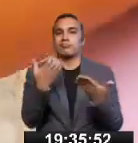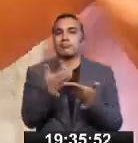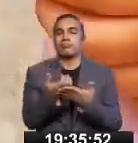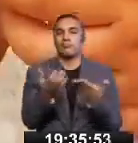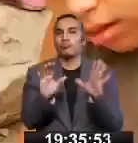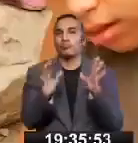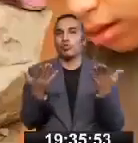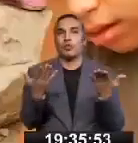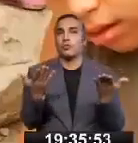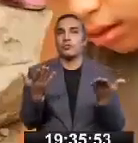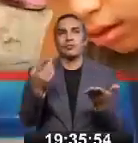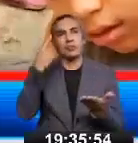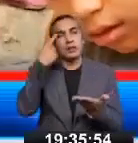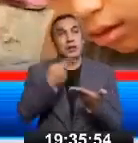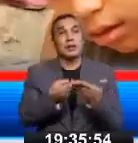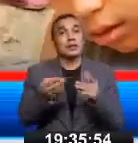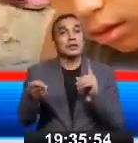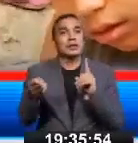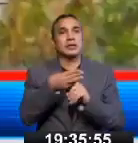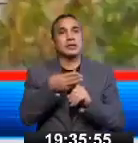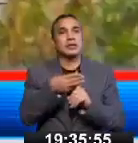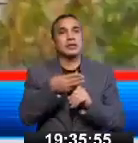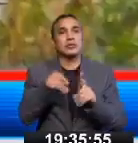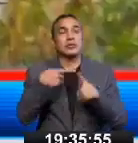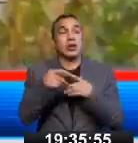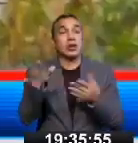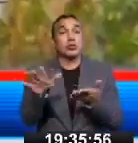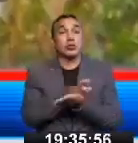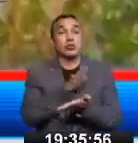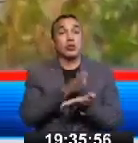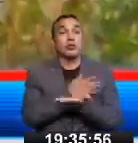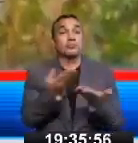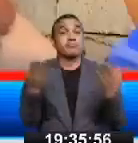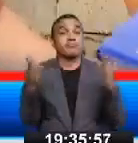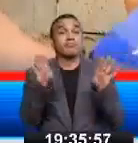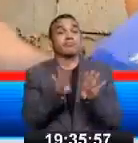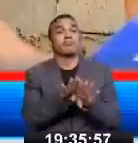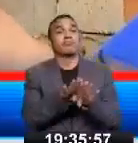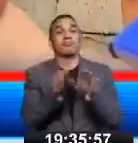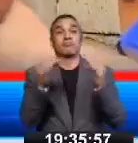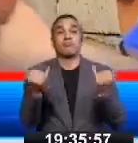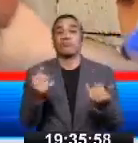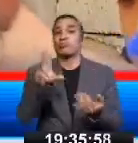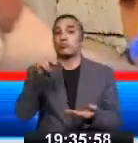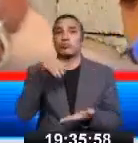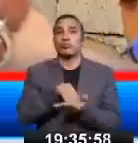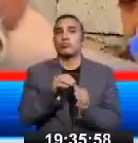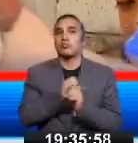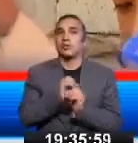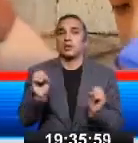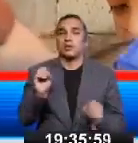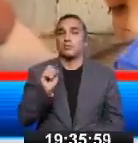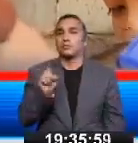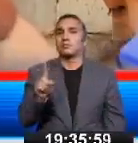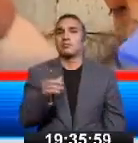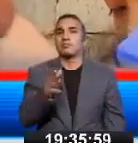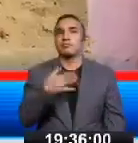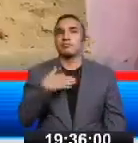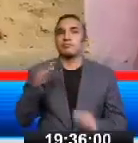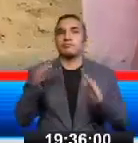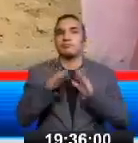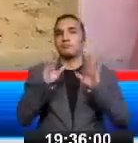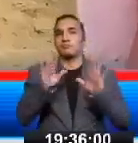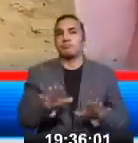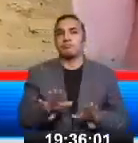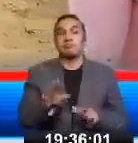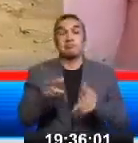económicos para acceder a internet luego de que las escuelas cerraron en la actualidad no están estudiando ellas se encuentran en casa